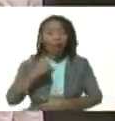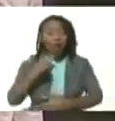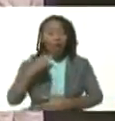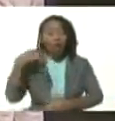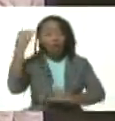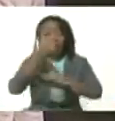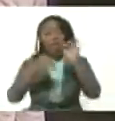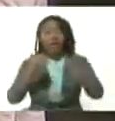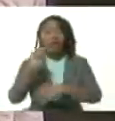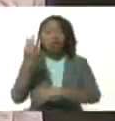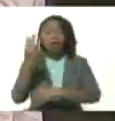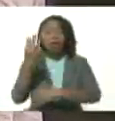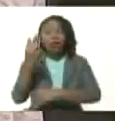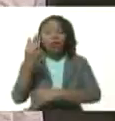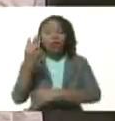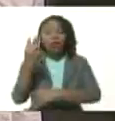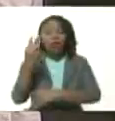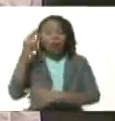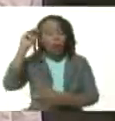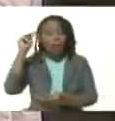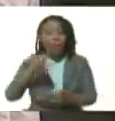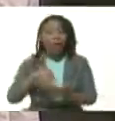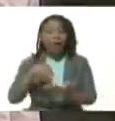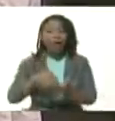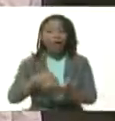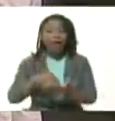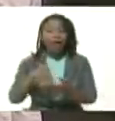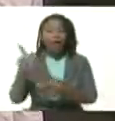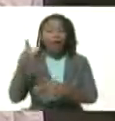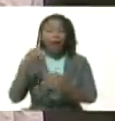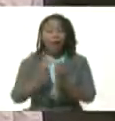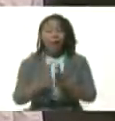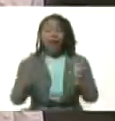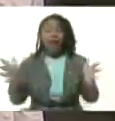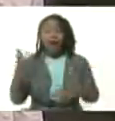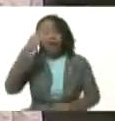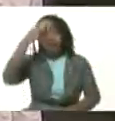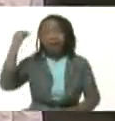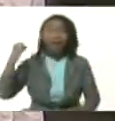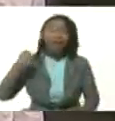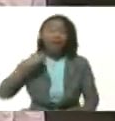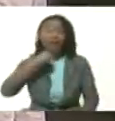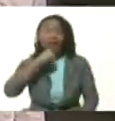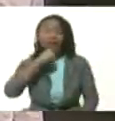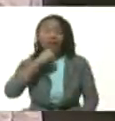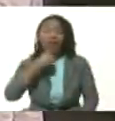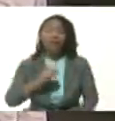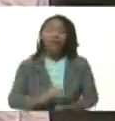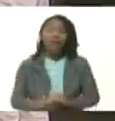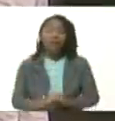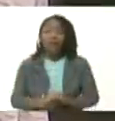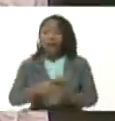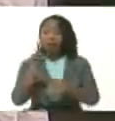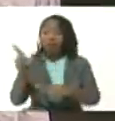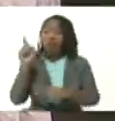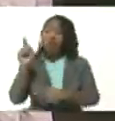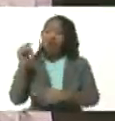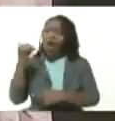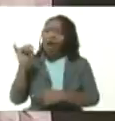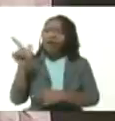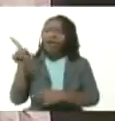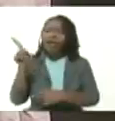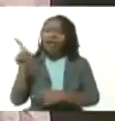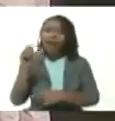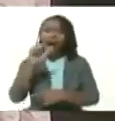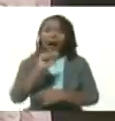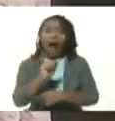el segundo apellido es Miranda, tataranieto del gran Francisco de Miranda. Bueno, vale, vamos a tener que... ¿Tú eres qué? ¿A